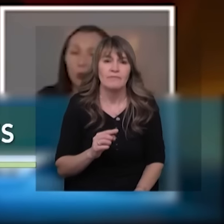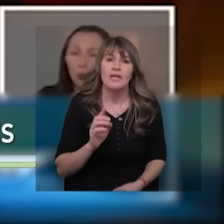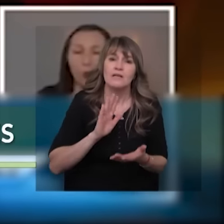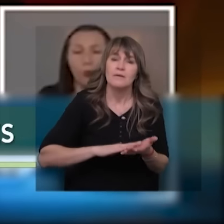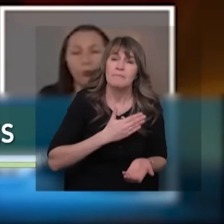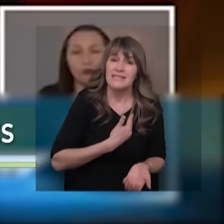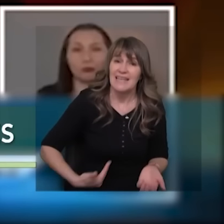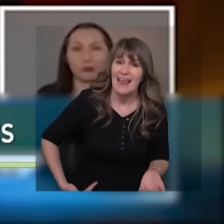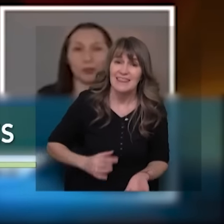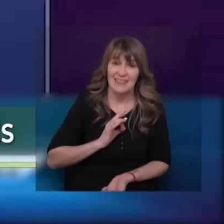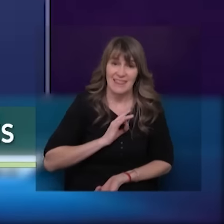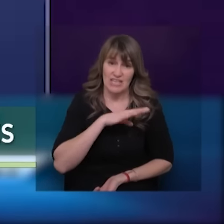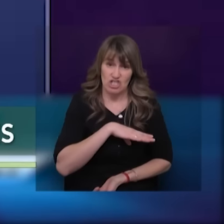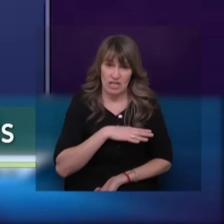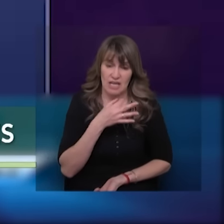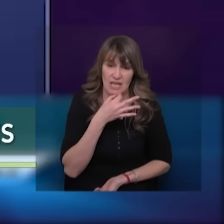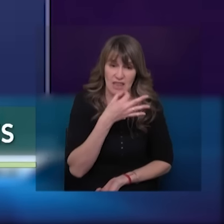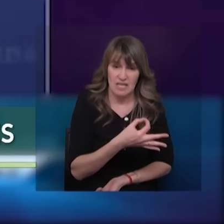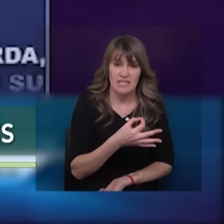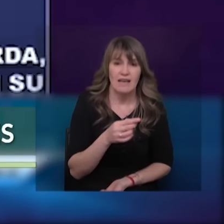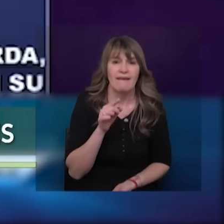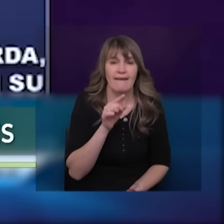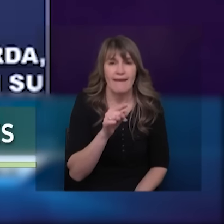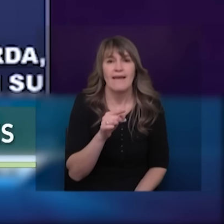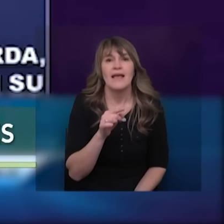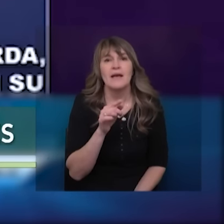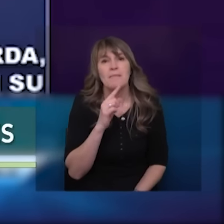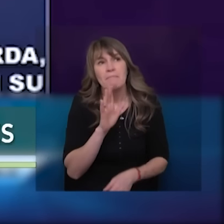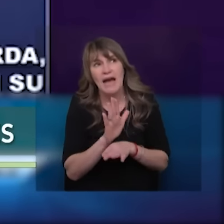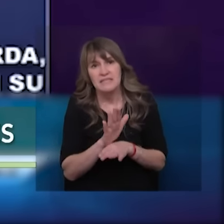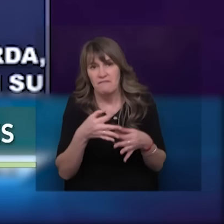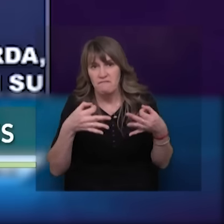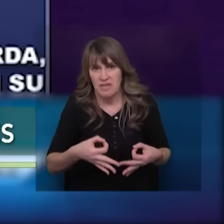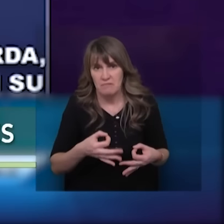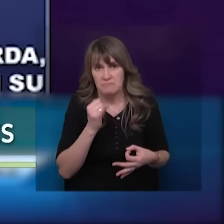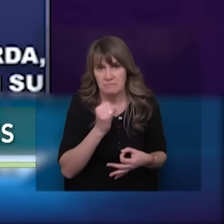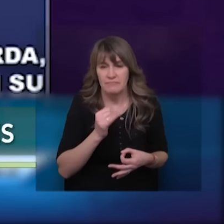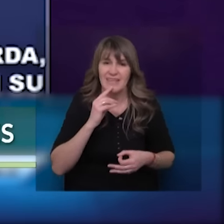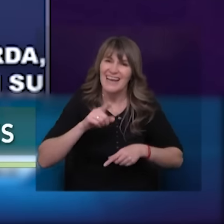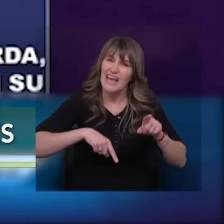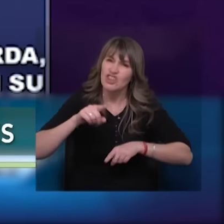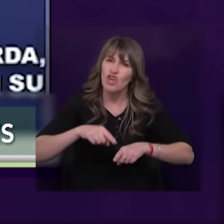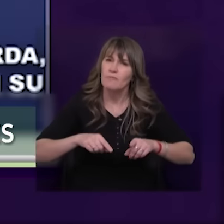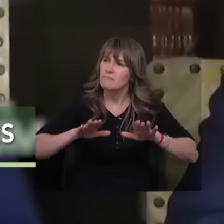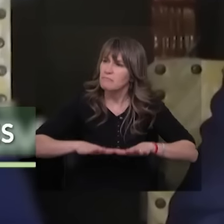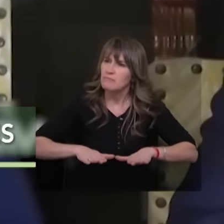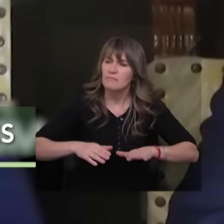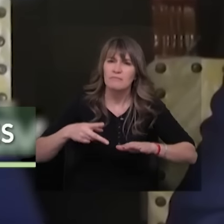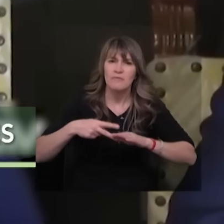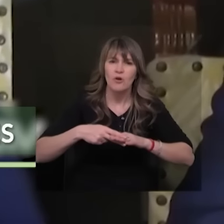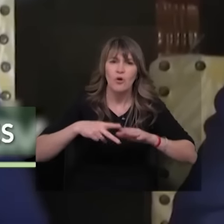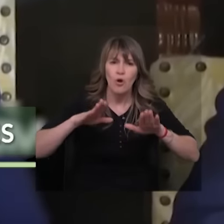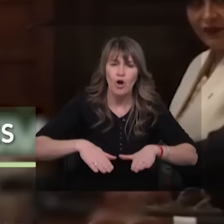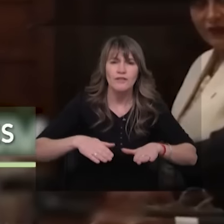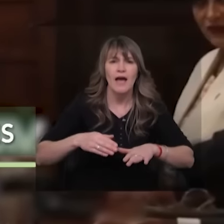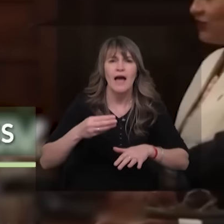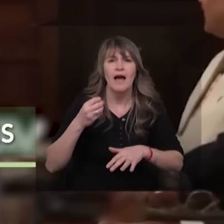Gabriel borit según Anderson no boa se limitó a señalar que parece estar bien aunque su gestión se habría visto paralizada por la influencia